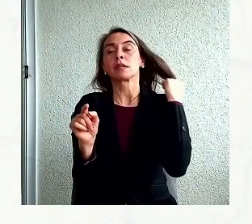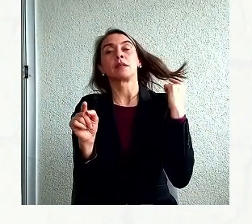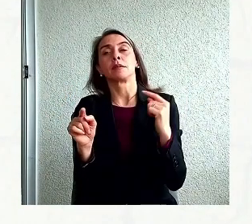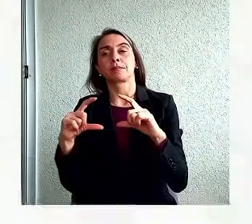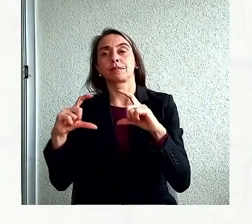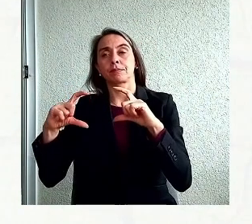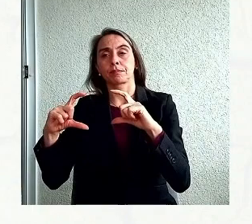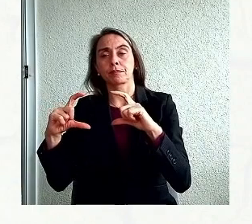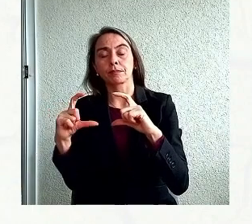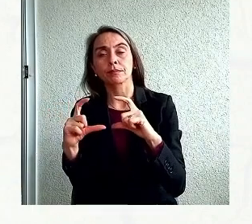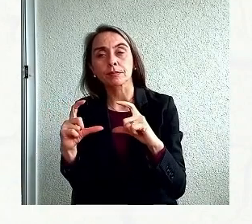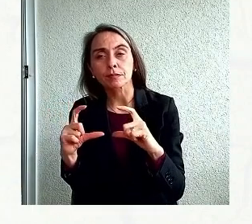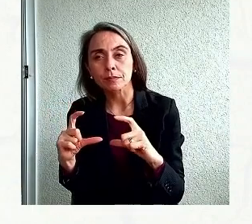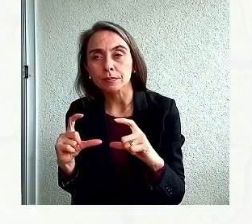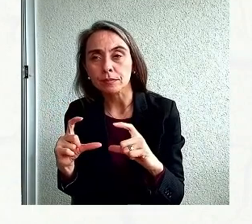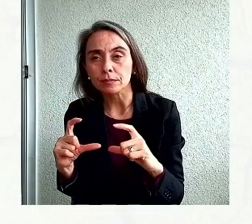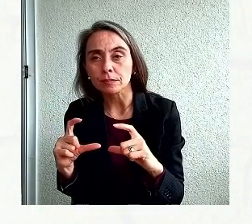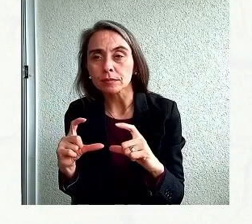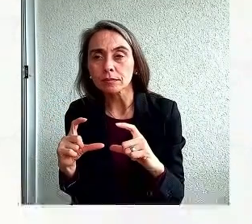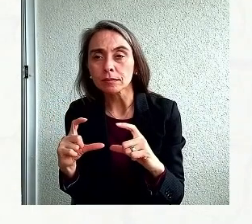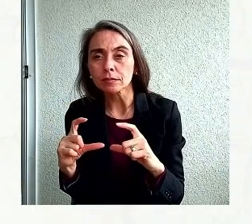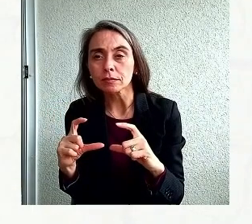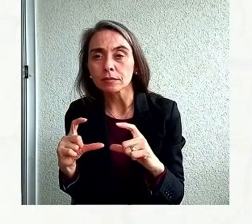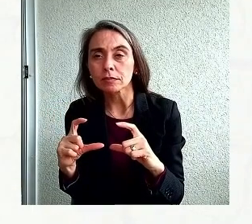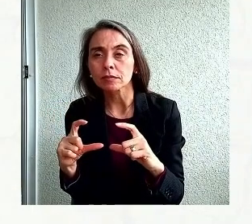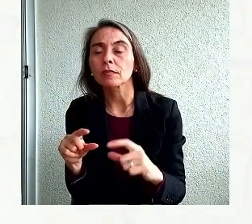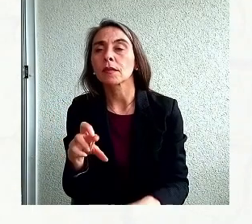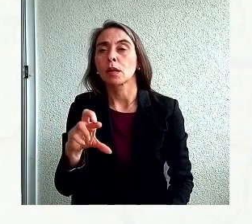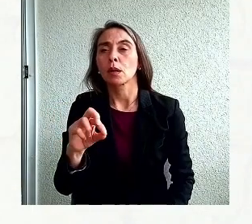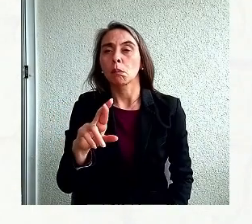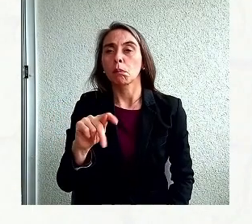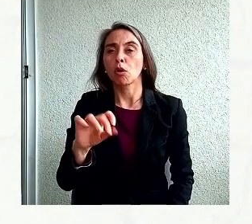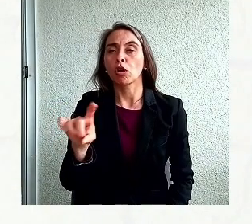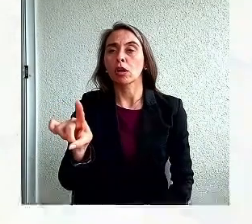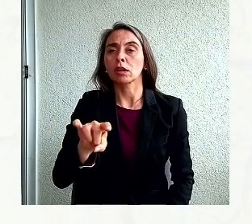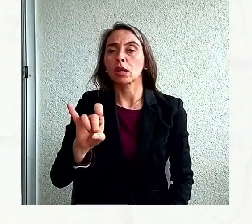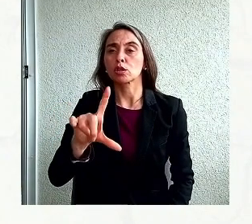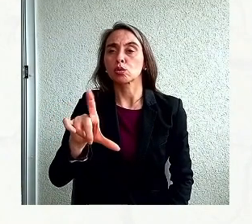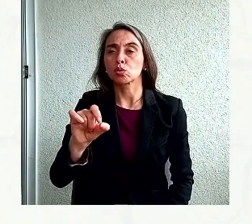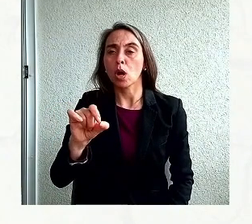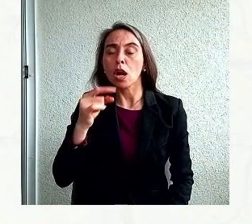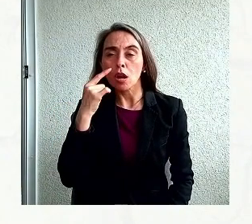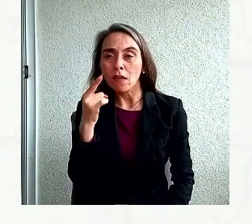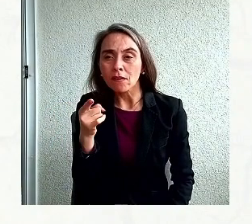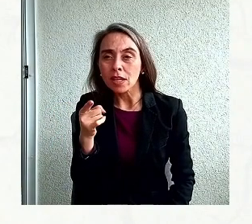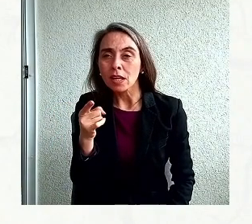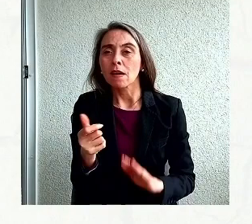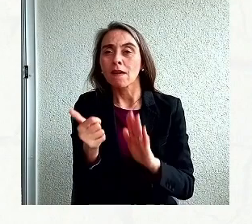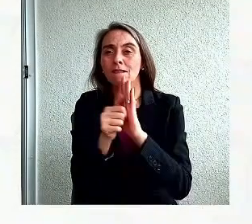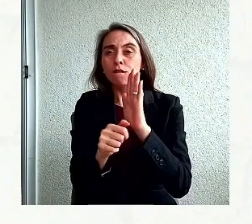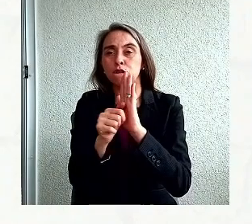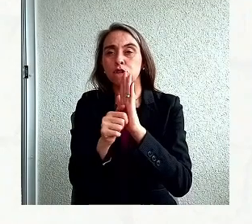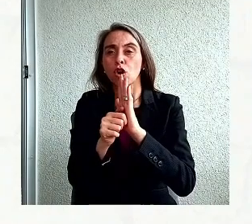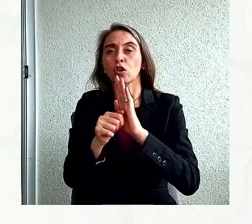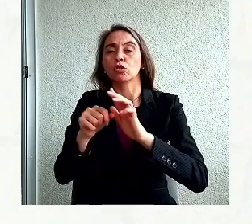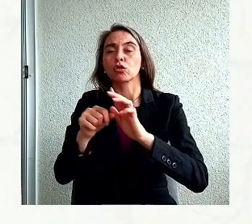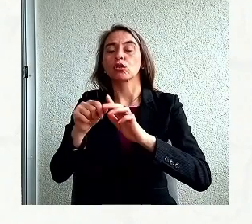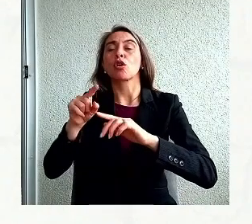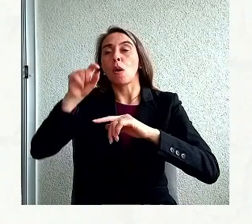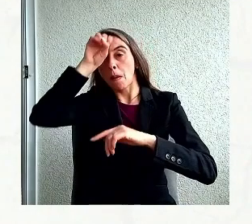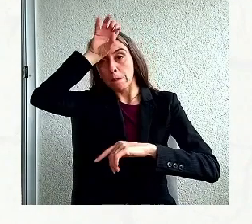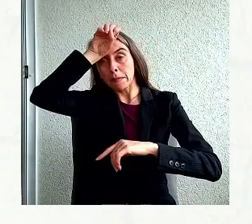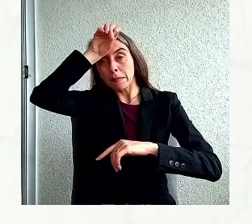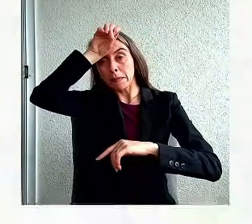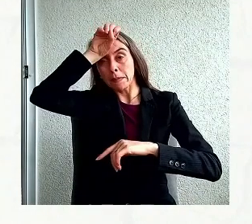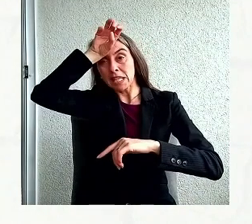gran cantidad de material particulado a la atmósfera y es capaz de lo que se dice técnicamente fumigar la superficie glaciar. O sea,